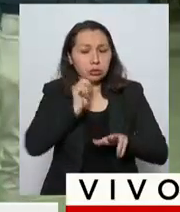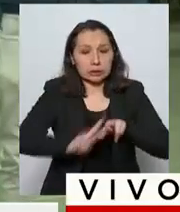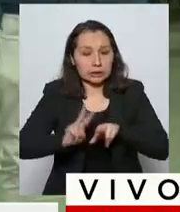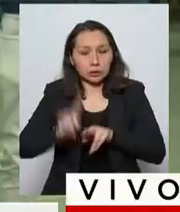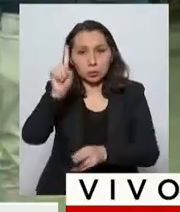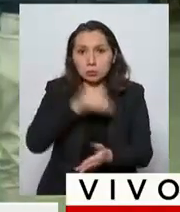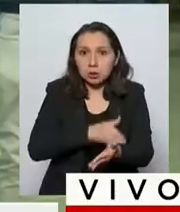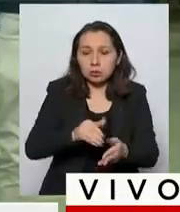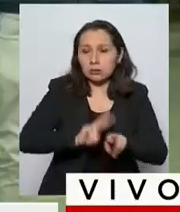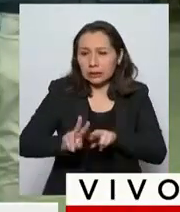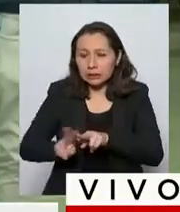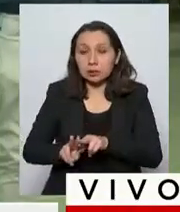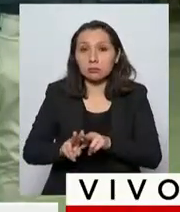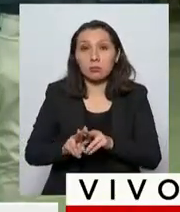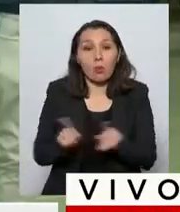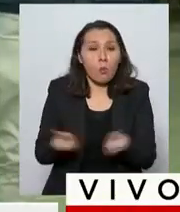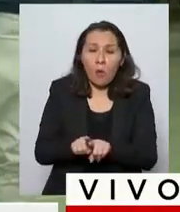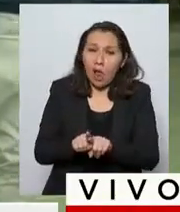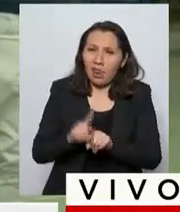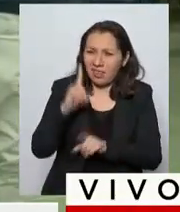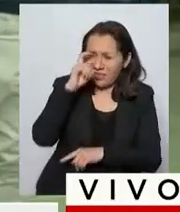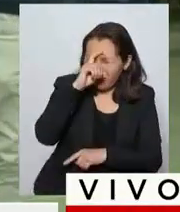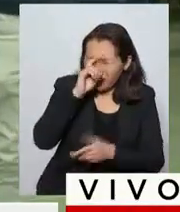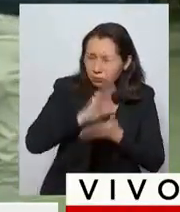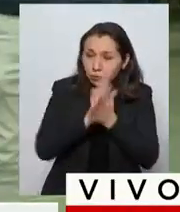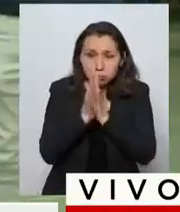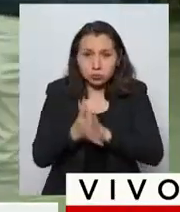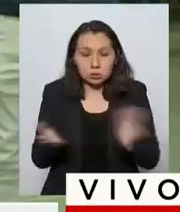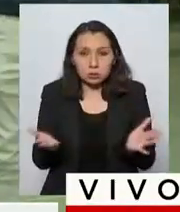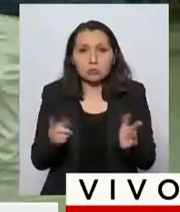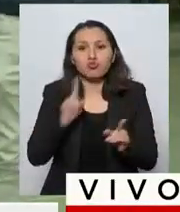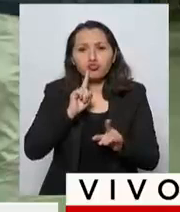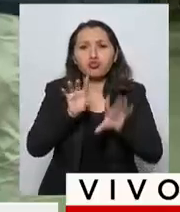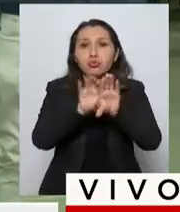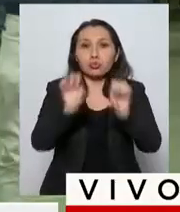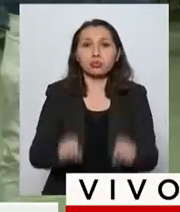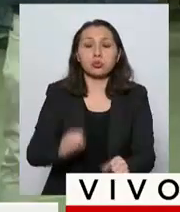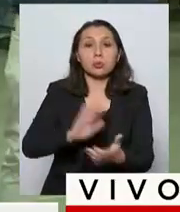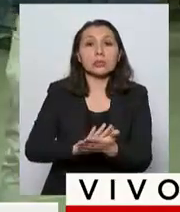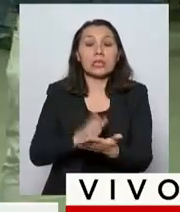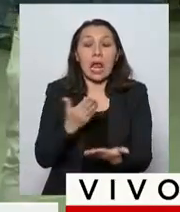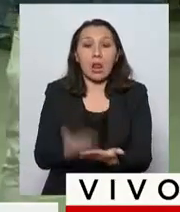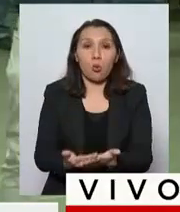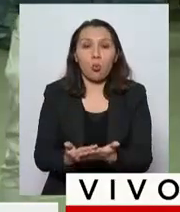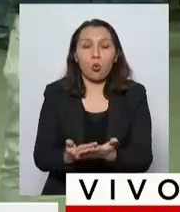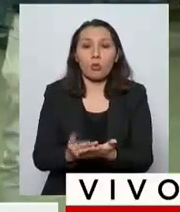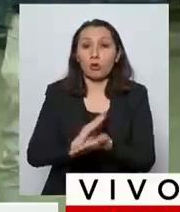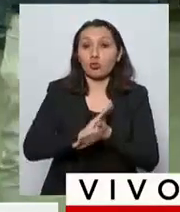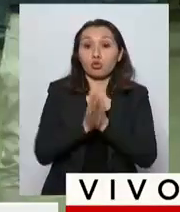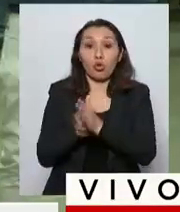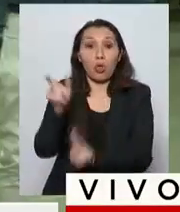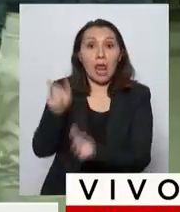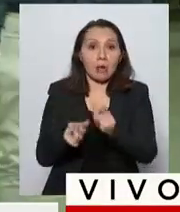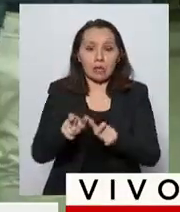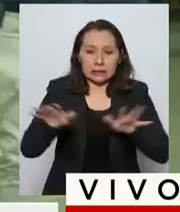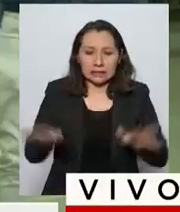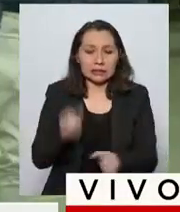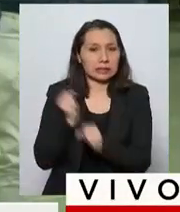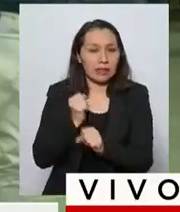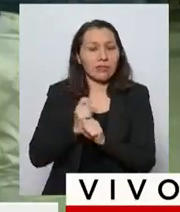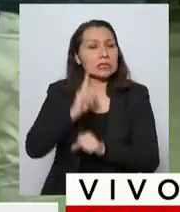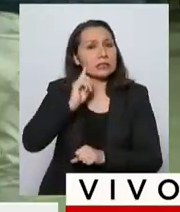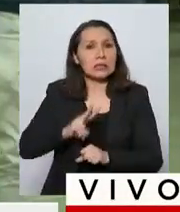pesar de todas las dificultades, tenemos un sistema de salud en que todos estamos trabajando